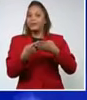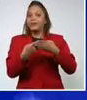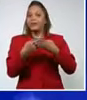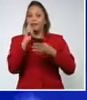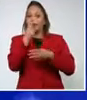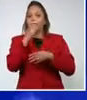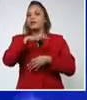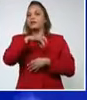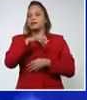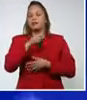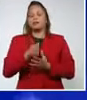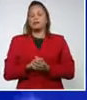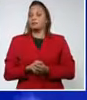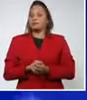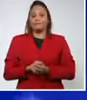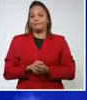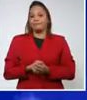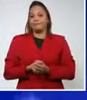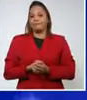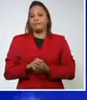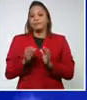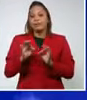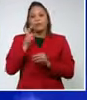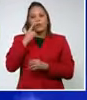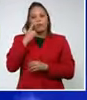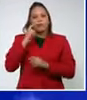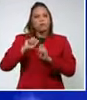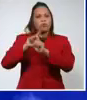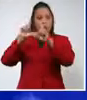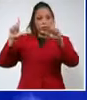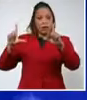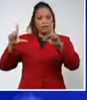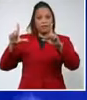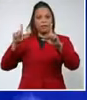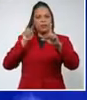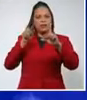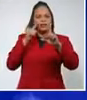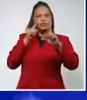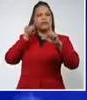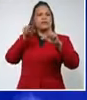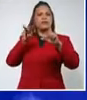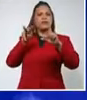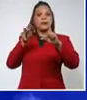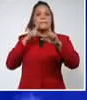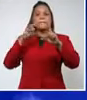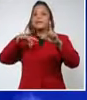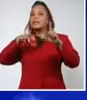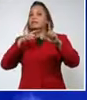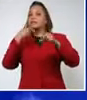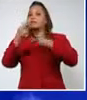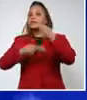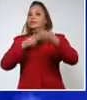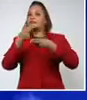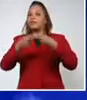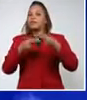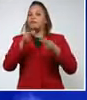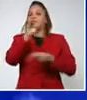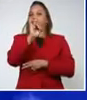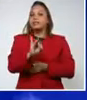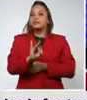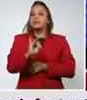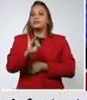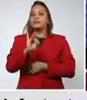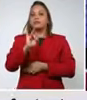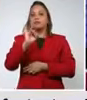Río. Ahí cuando pusimos el gráfico, si se fijan, de Pinar del Río se procesaron